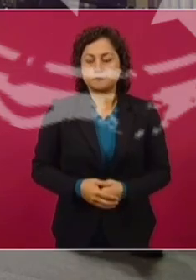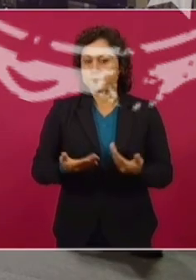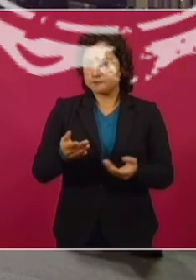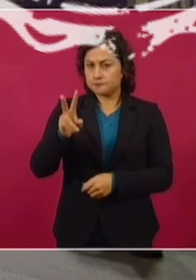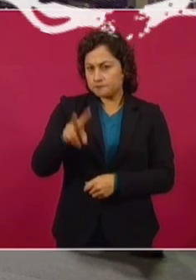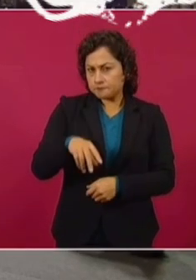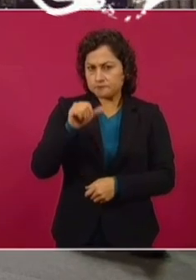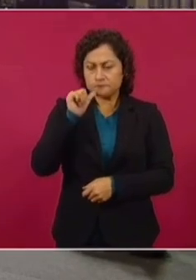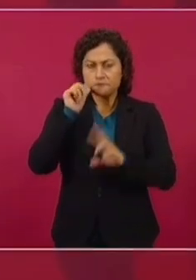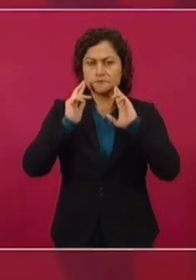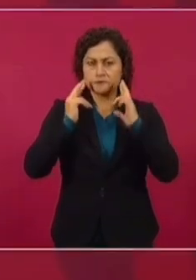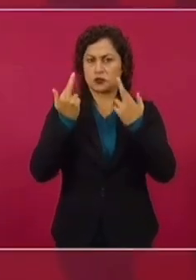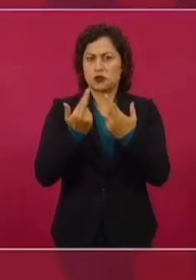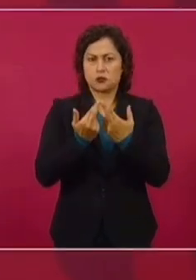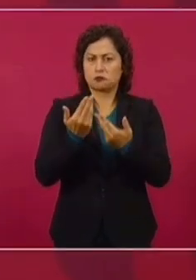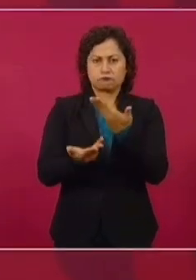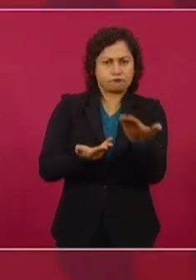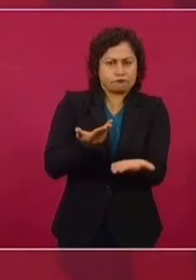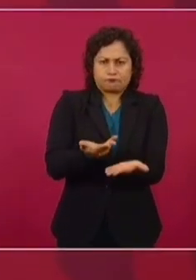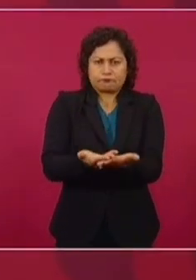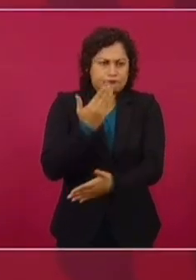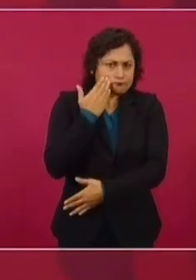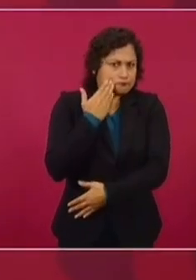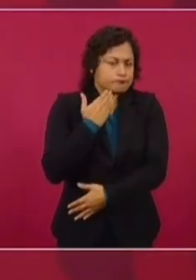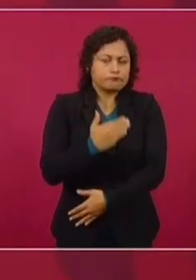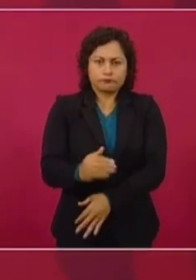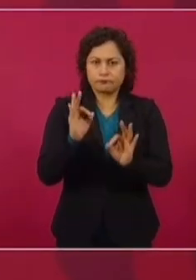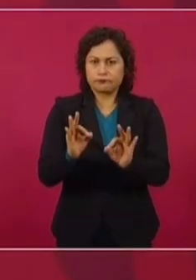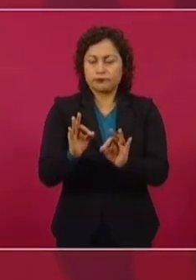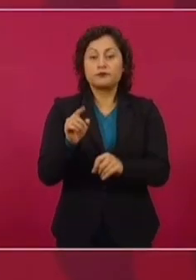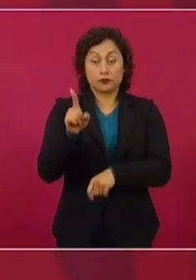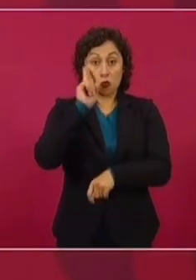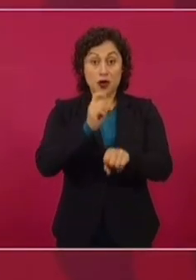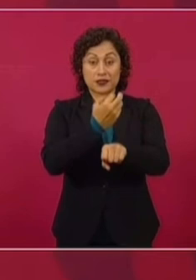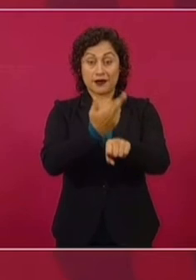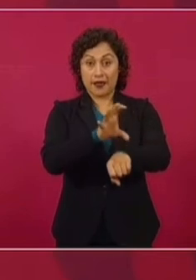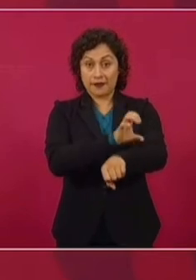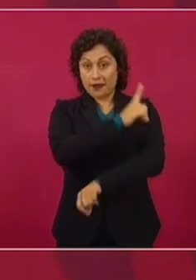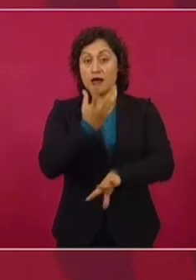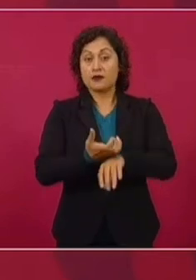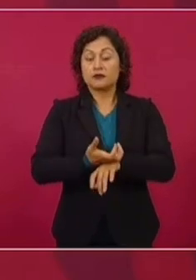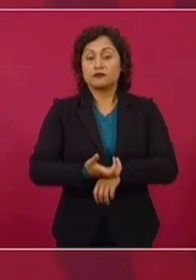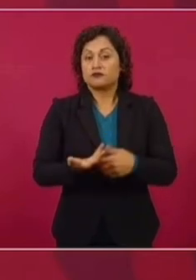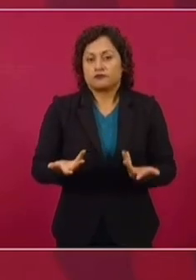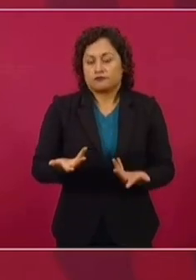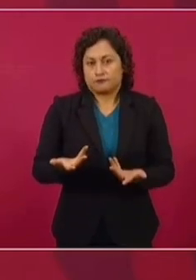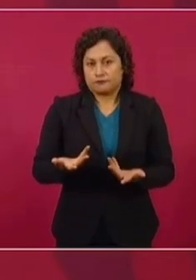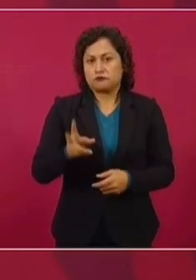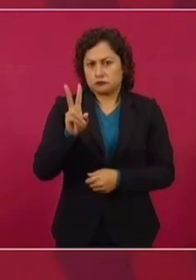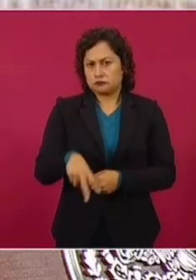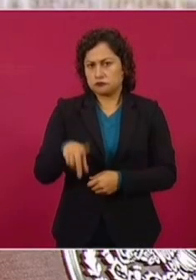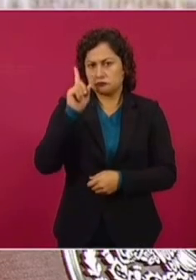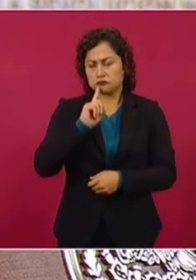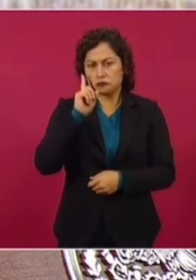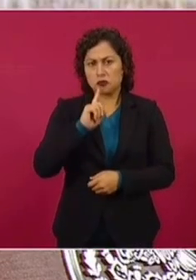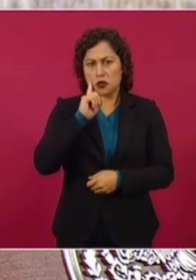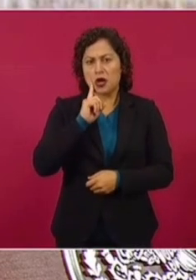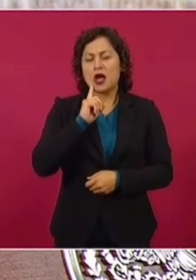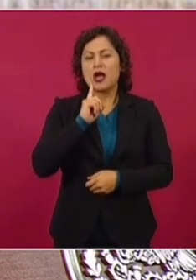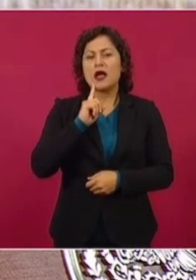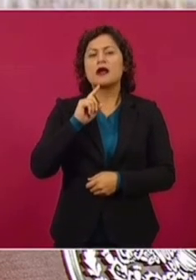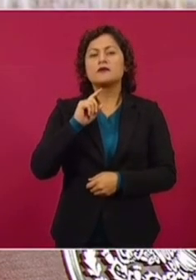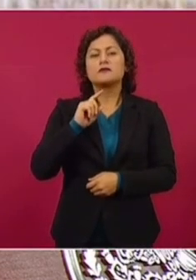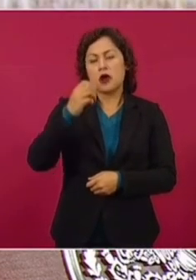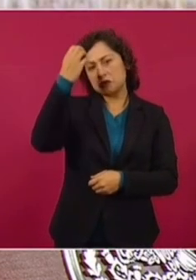Una reunión muy cordial. La secretaria de Energía, pues es una mujer muy sensible, con